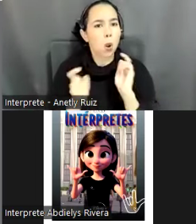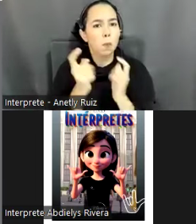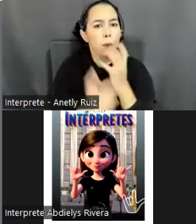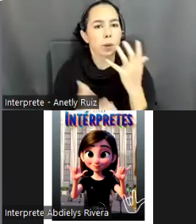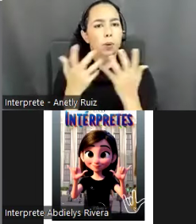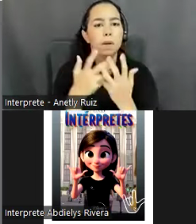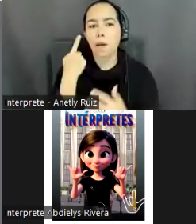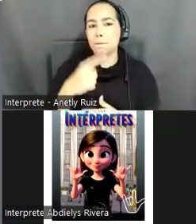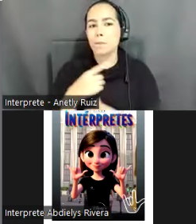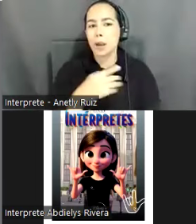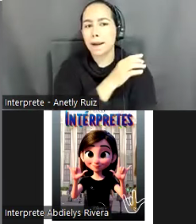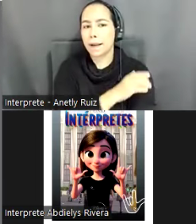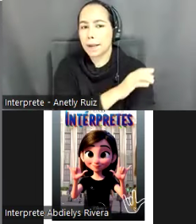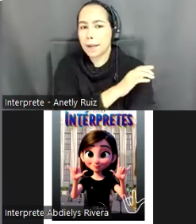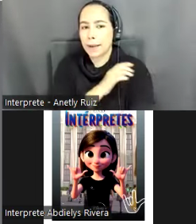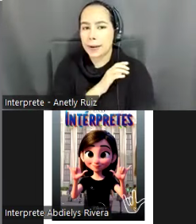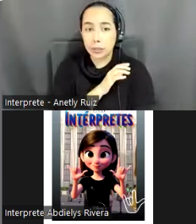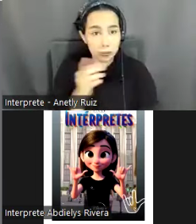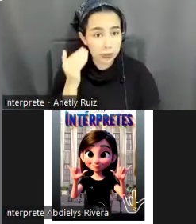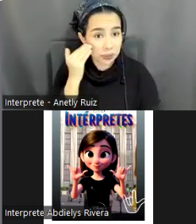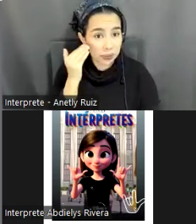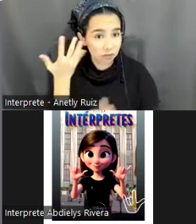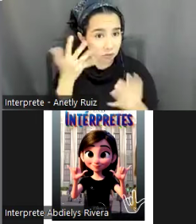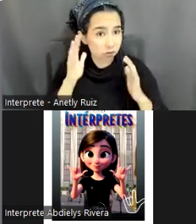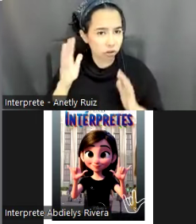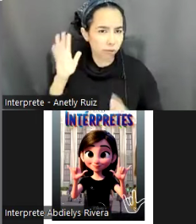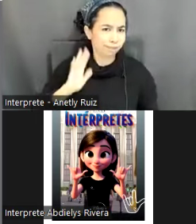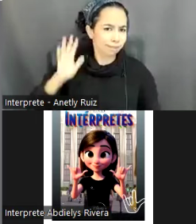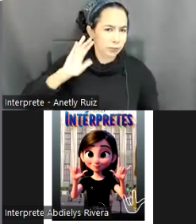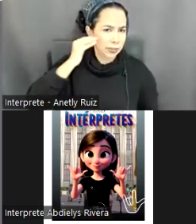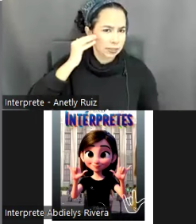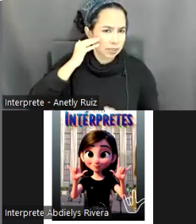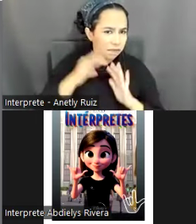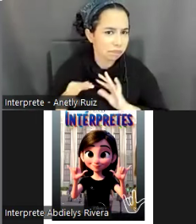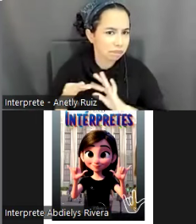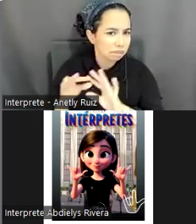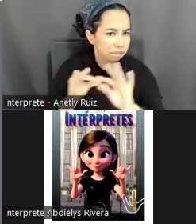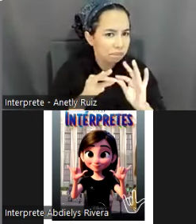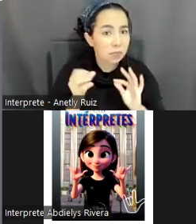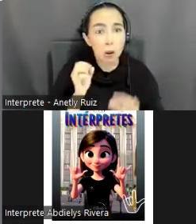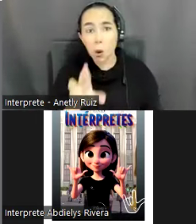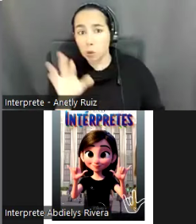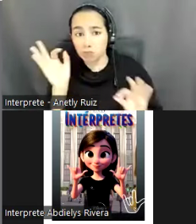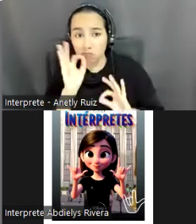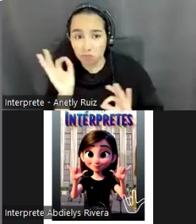Me gustaría ver un poquito de quiénes han escuchado sobre esto, quiénes no.